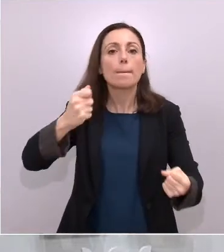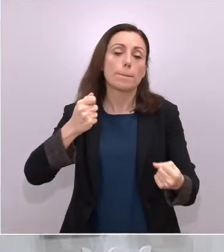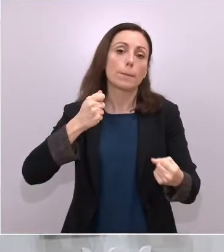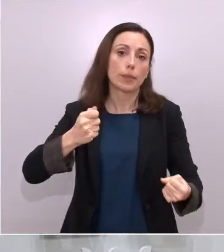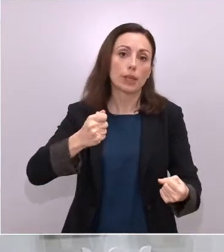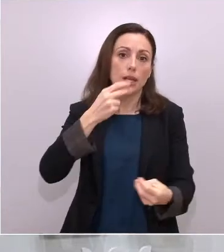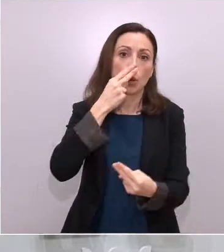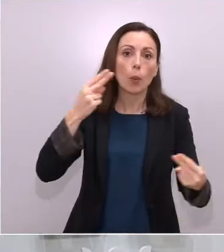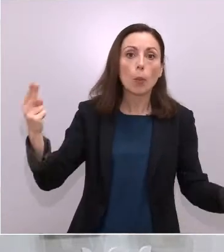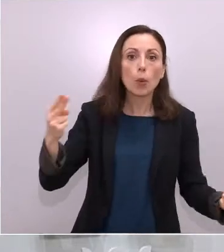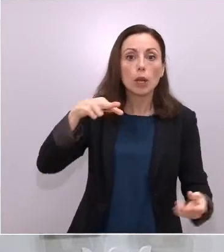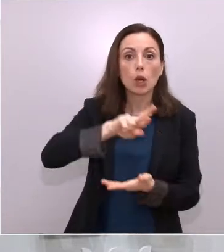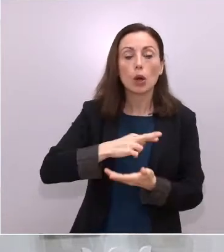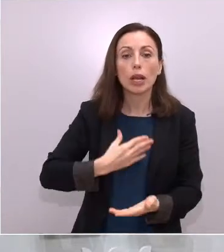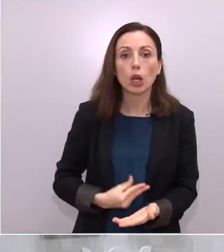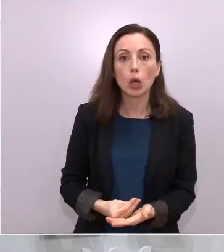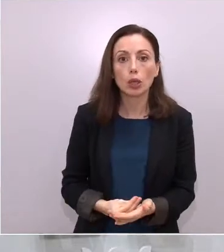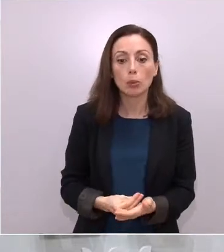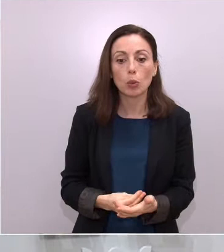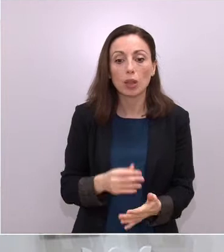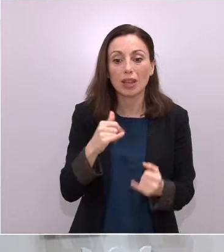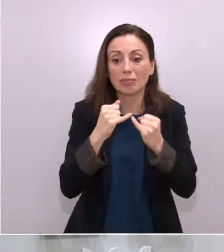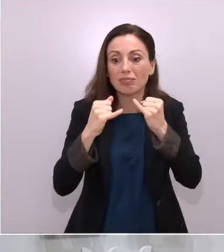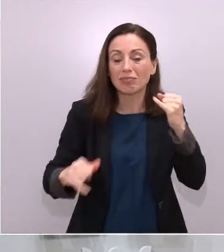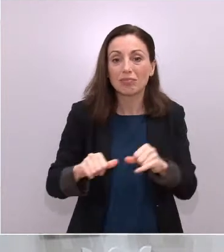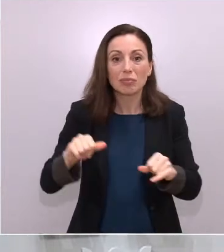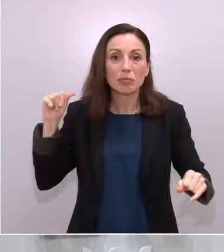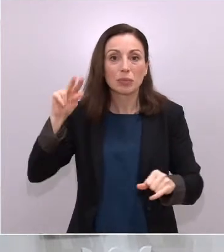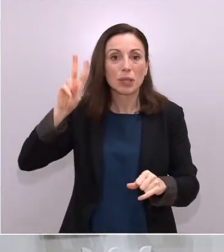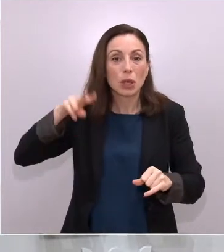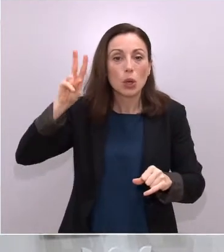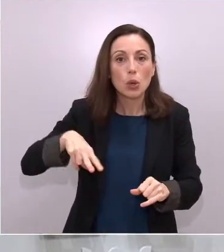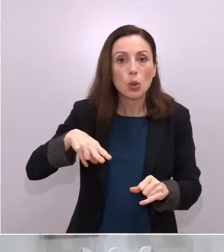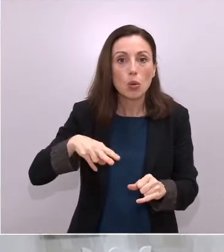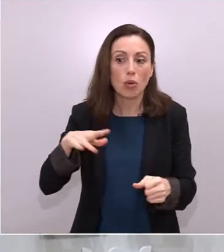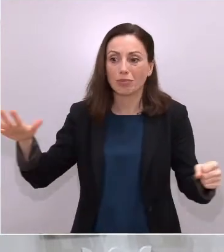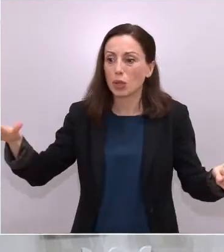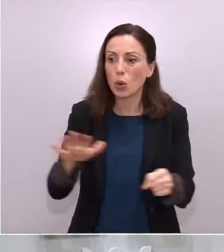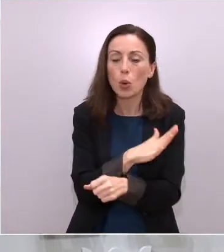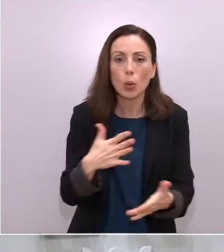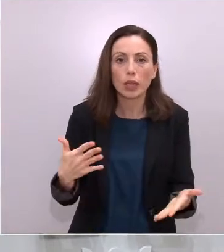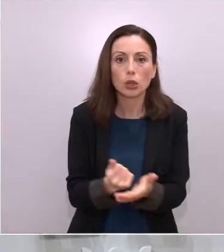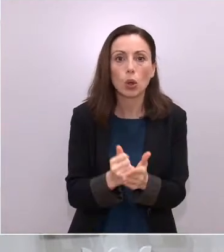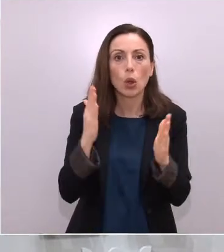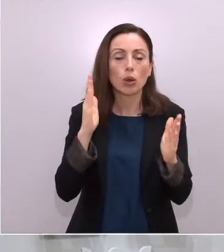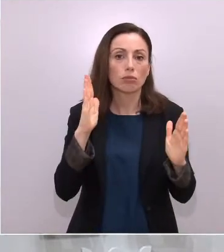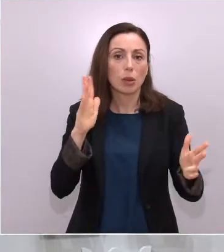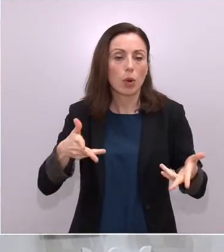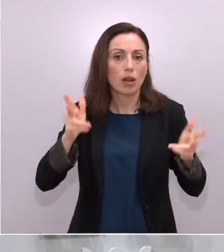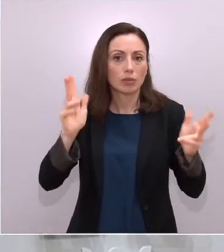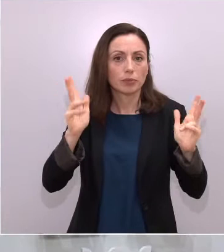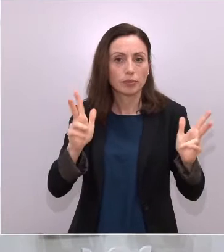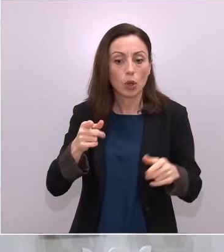ha dado a la mayor crisis sanitaria a la que nos hemos tenido que enfrentar durante la democracia. Estamos siendo